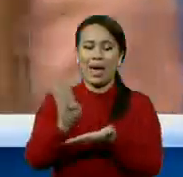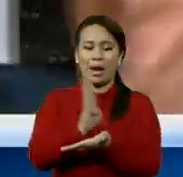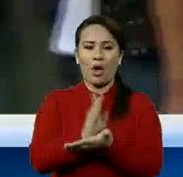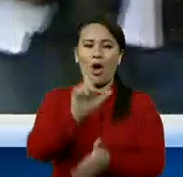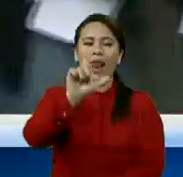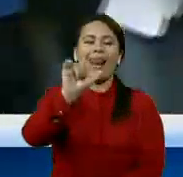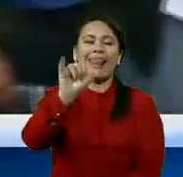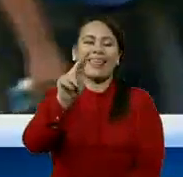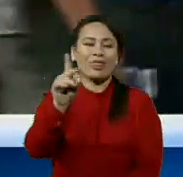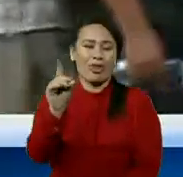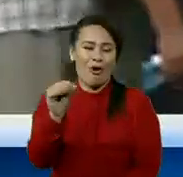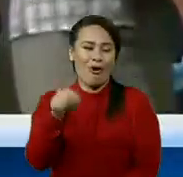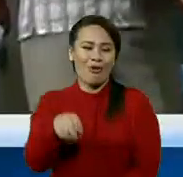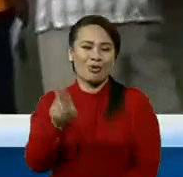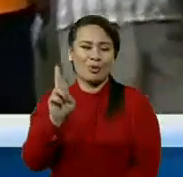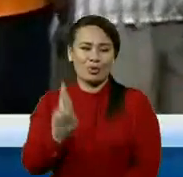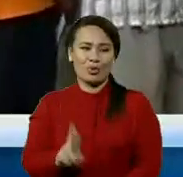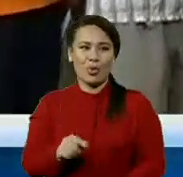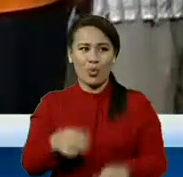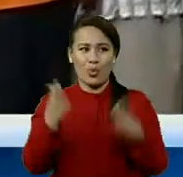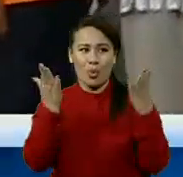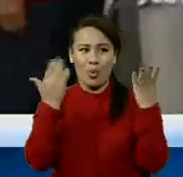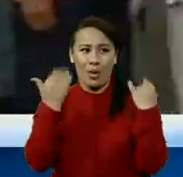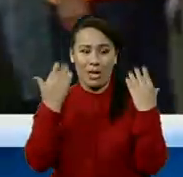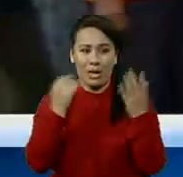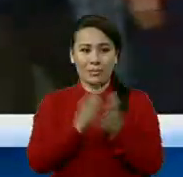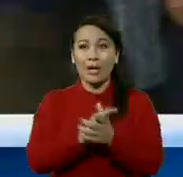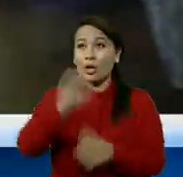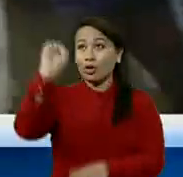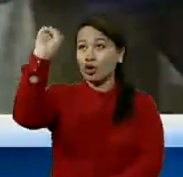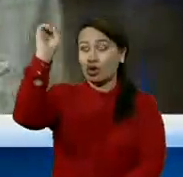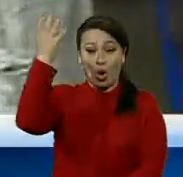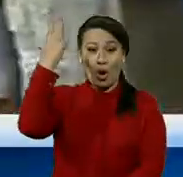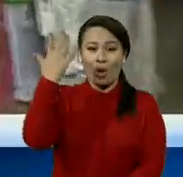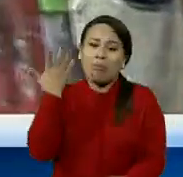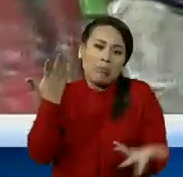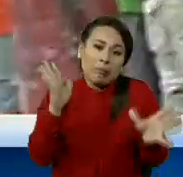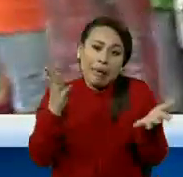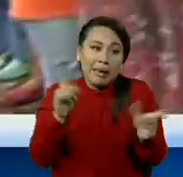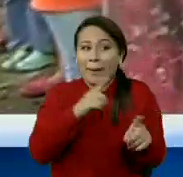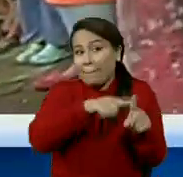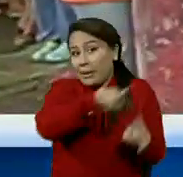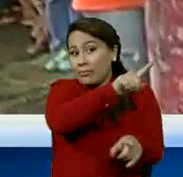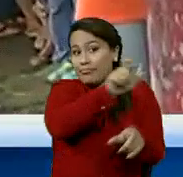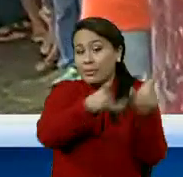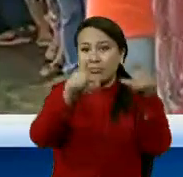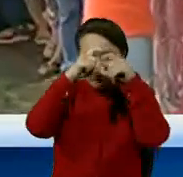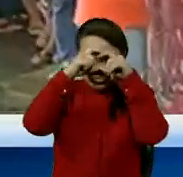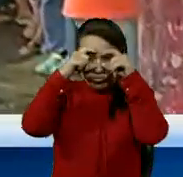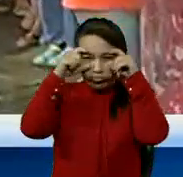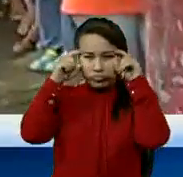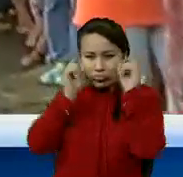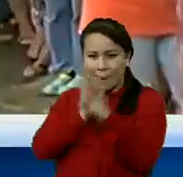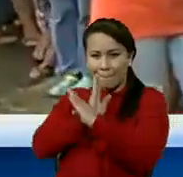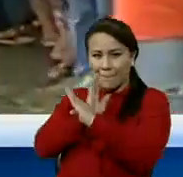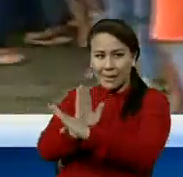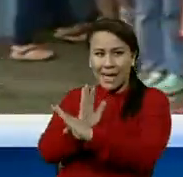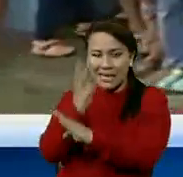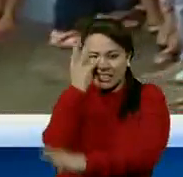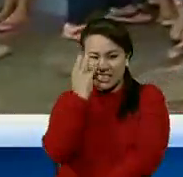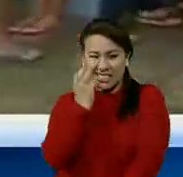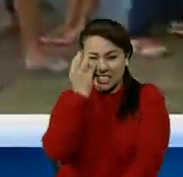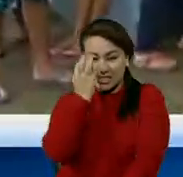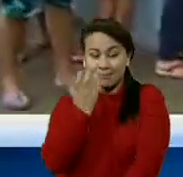suroeste de Guayaquil. No hace sol, pero la mayoría de las personas están engafadas. En este lugar,